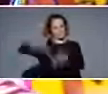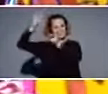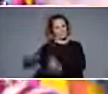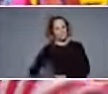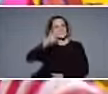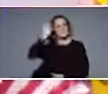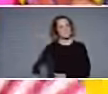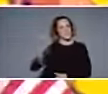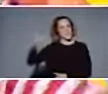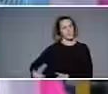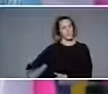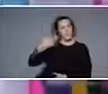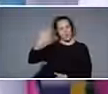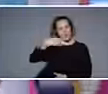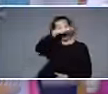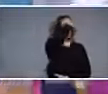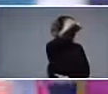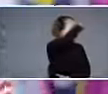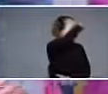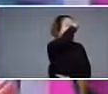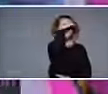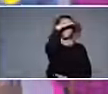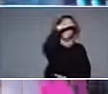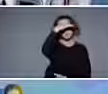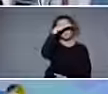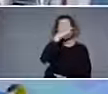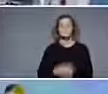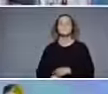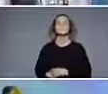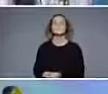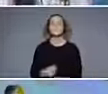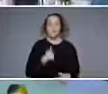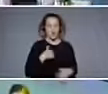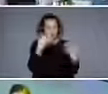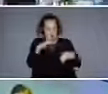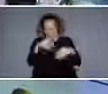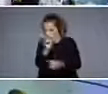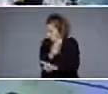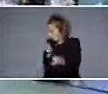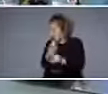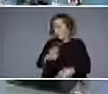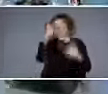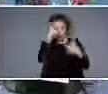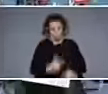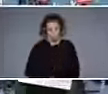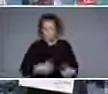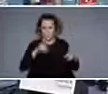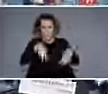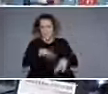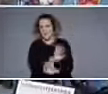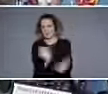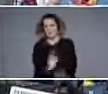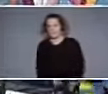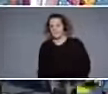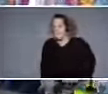al lado alguno que huele mal. Esto no es normal, esto no es